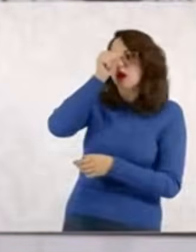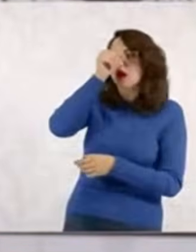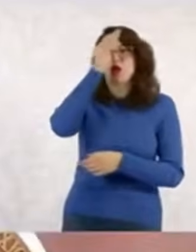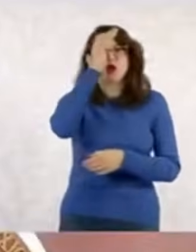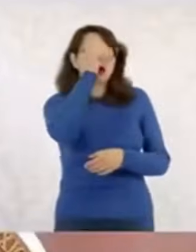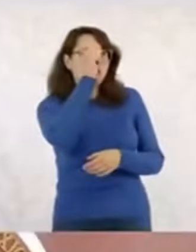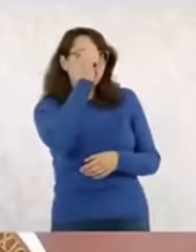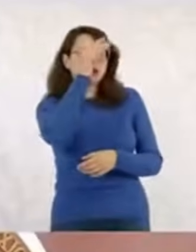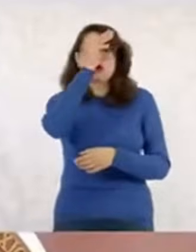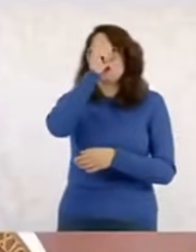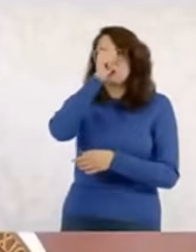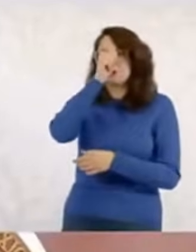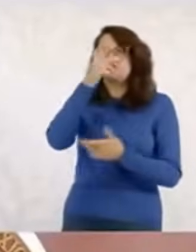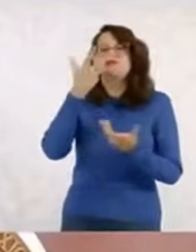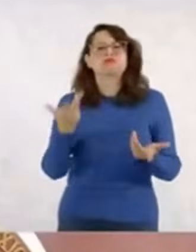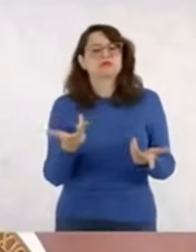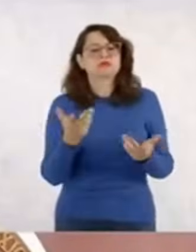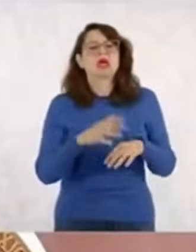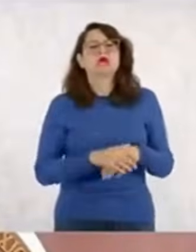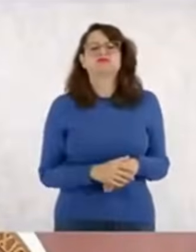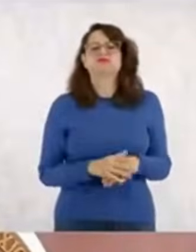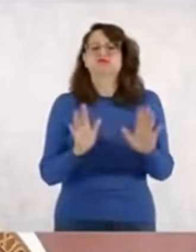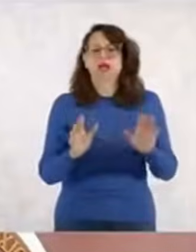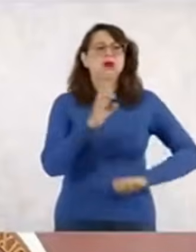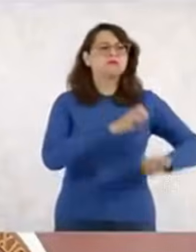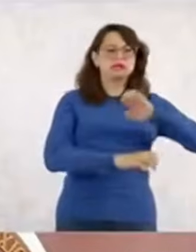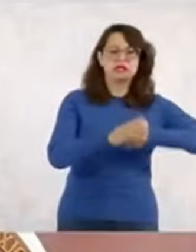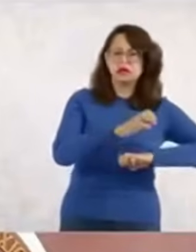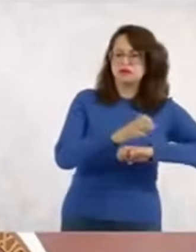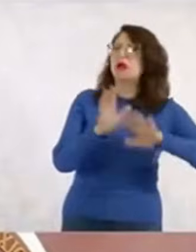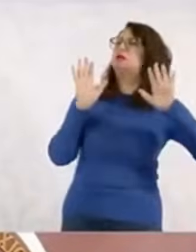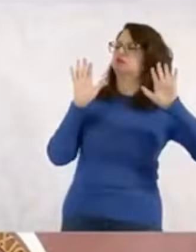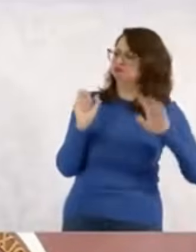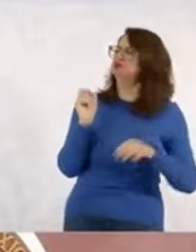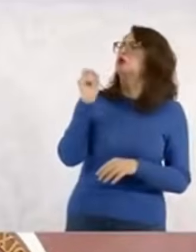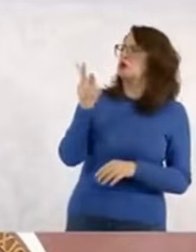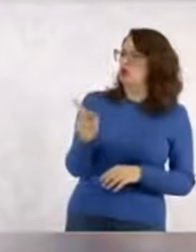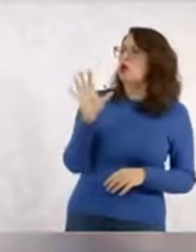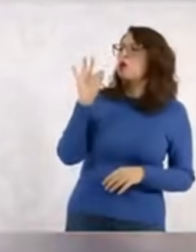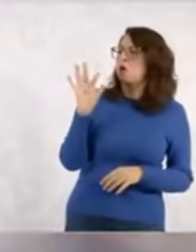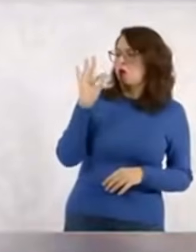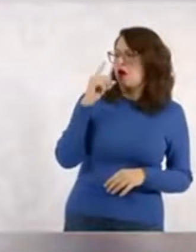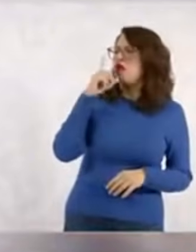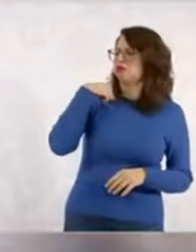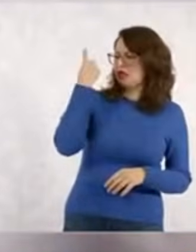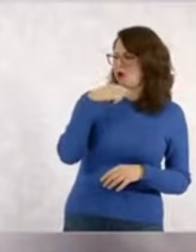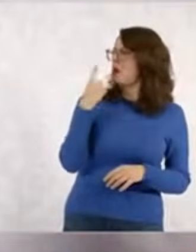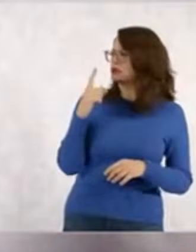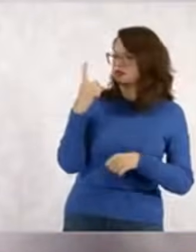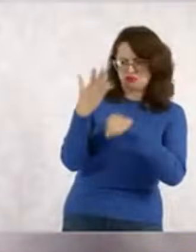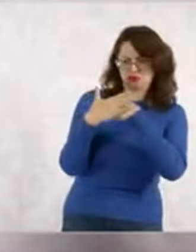porque bien podrían haber dicho, a ver, está bien, vamos por las 40 horas, pero el salario mínimo ya no aumenta.